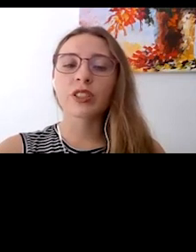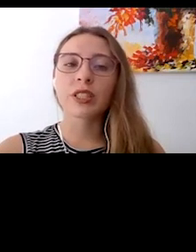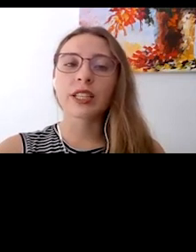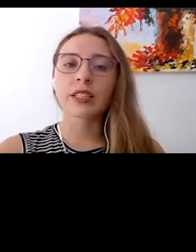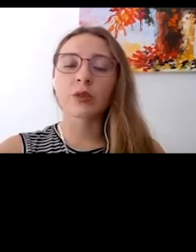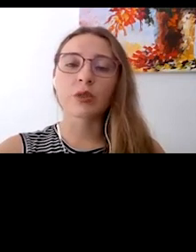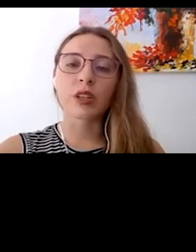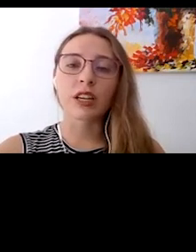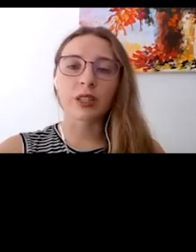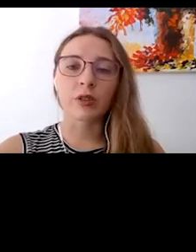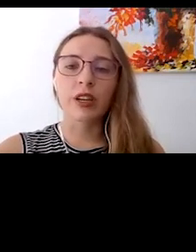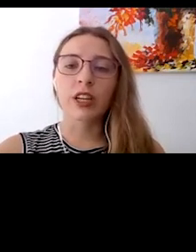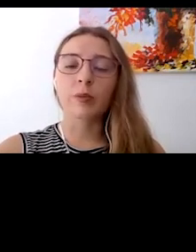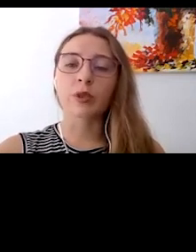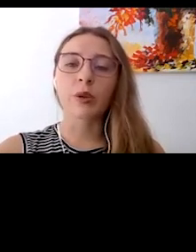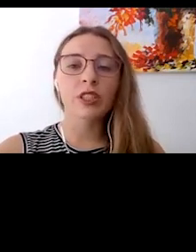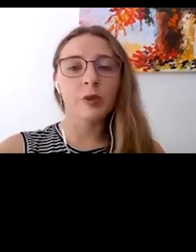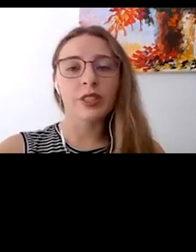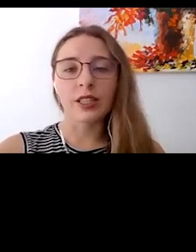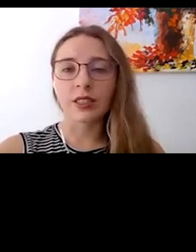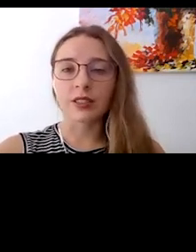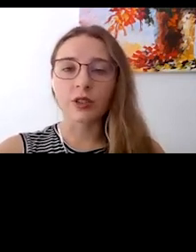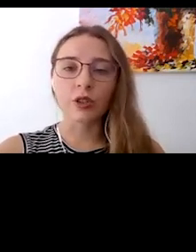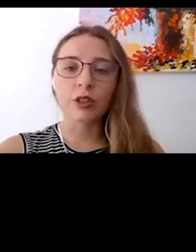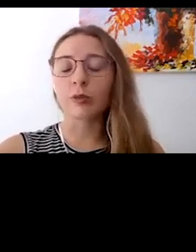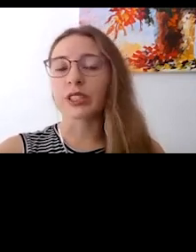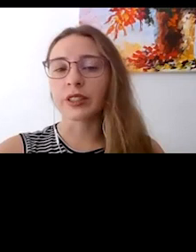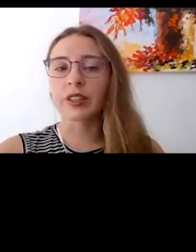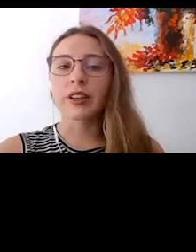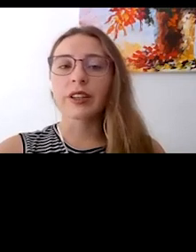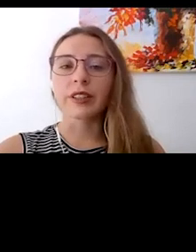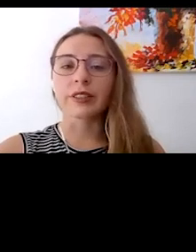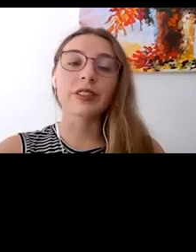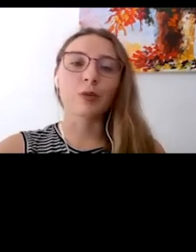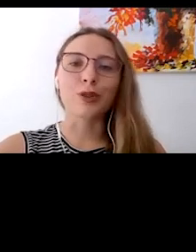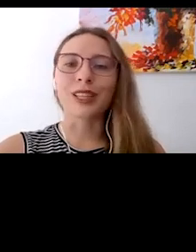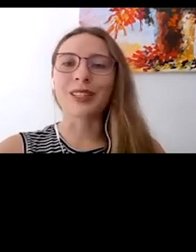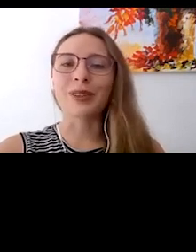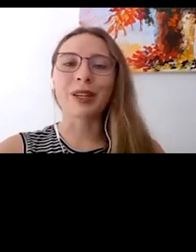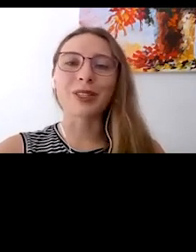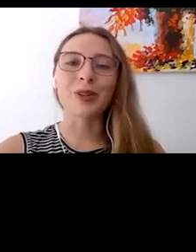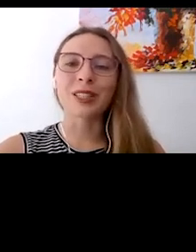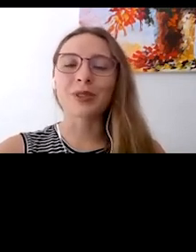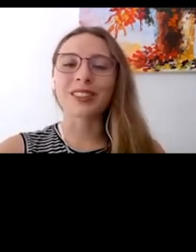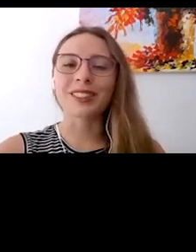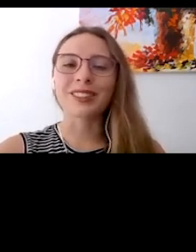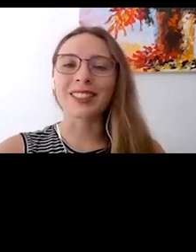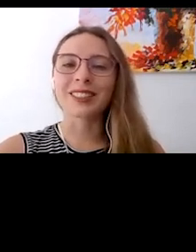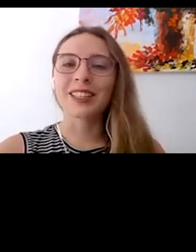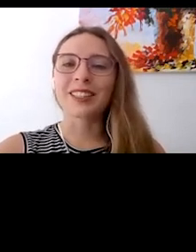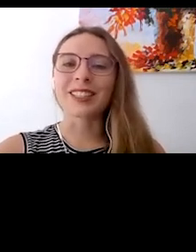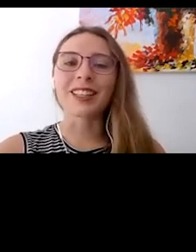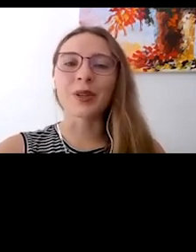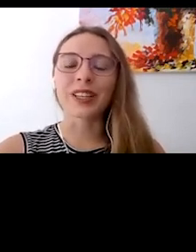disposiciones disciplinarias en nuestro reglamento y ponemos causas especiales de rescisión, como puede ser si te estás comiendo chocolate de una fábrica de chocolate, pues